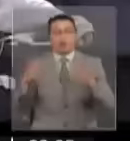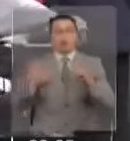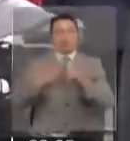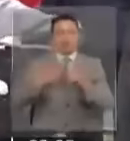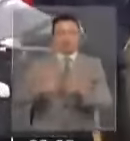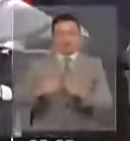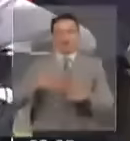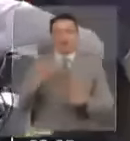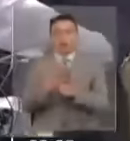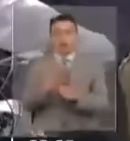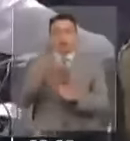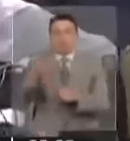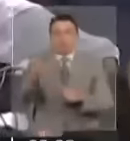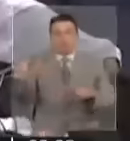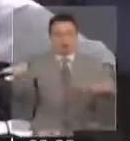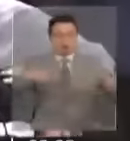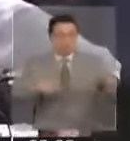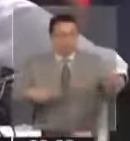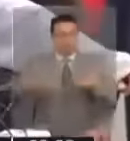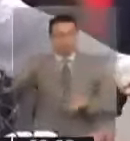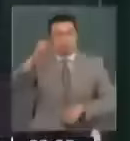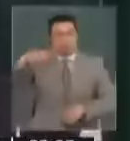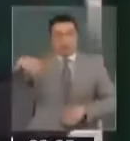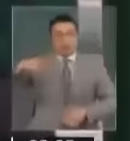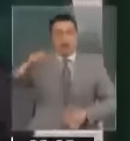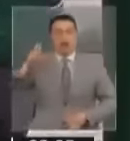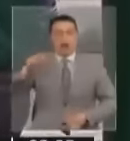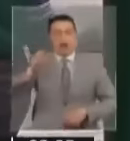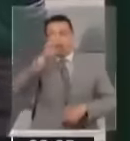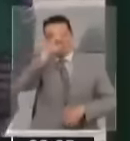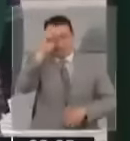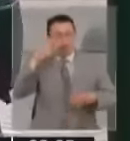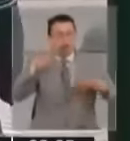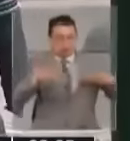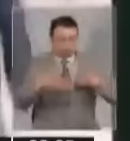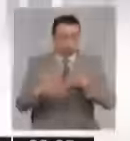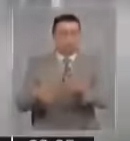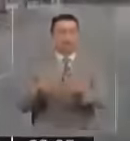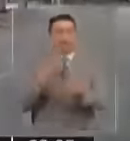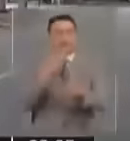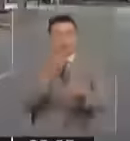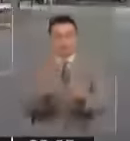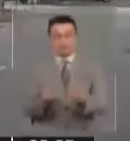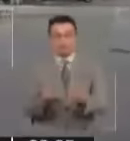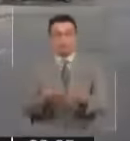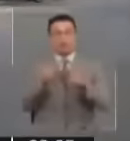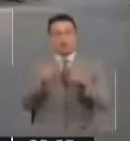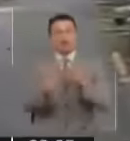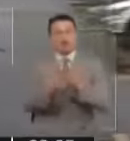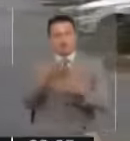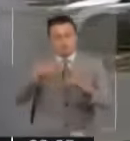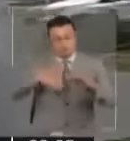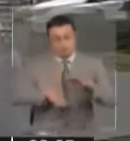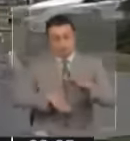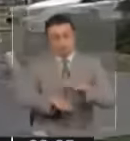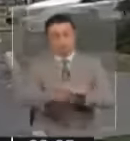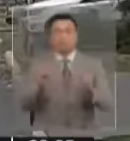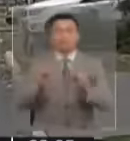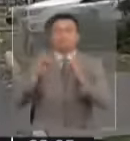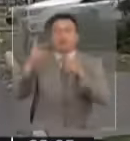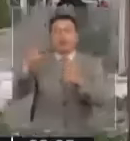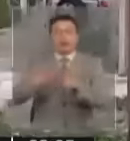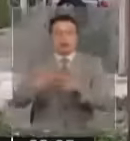recibir población flotante de comunas como Peñalolén y La Reina. Además, la nueva construcción subterránea ha elevado los precios de los